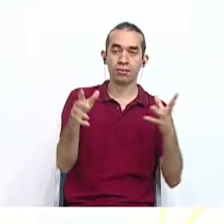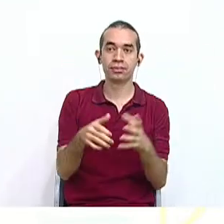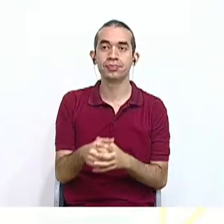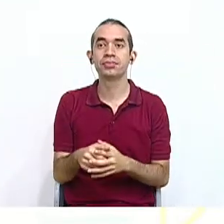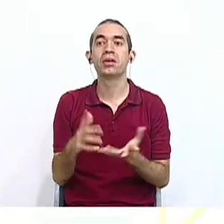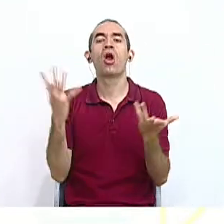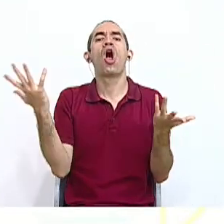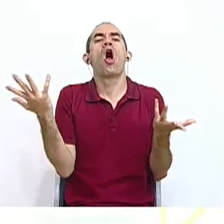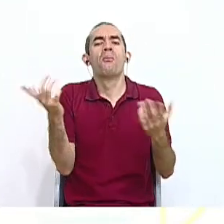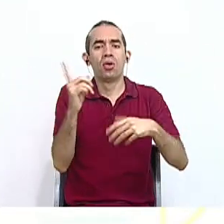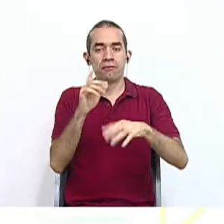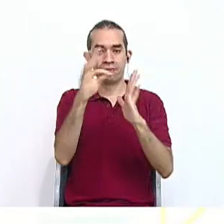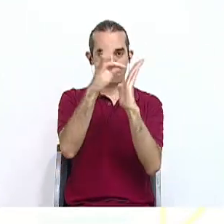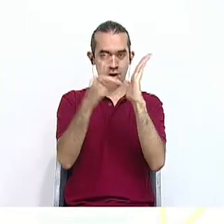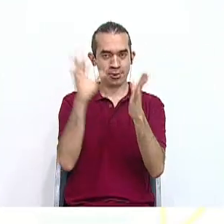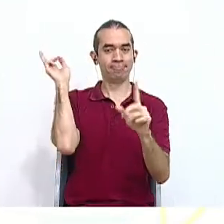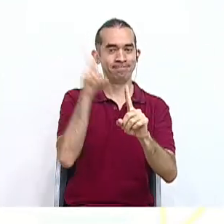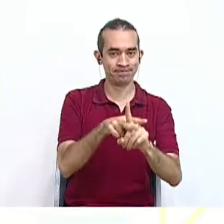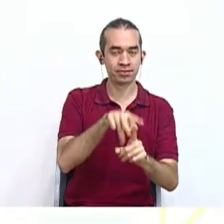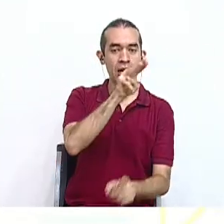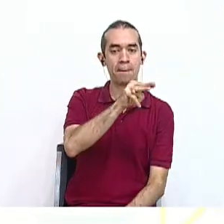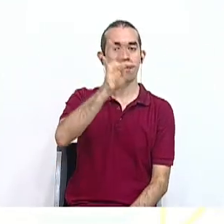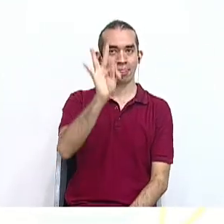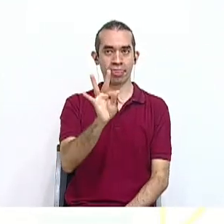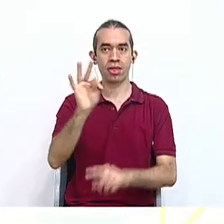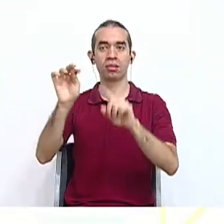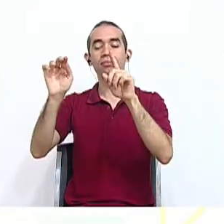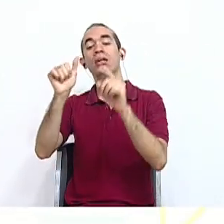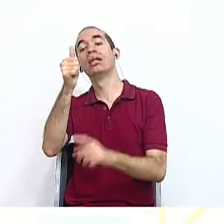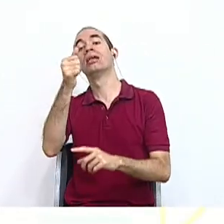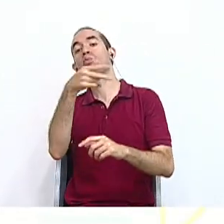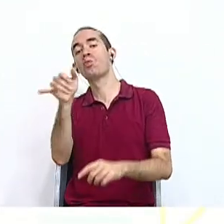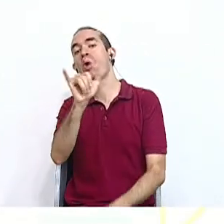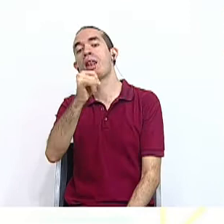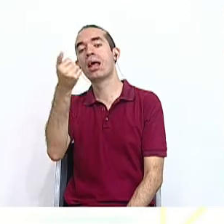a 15 por e elevado a la menos